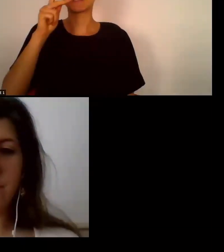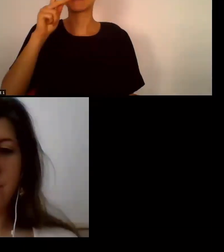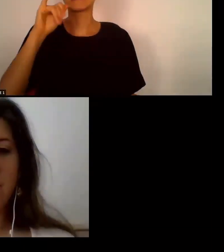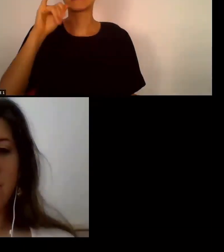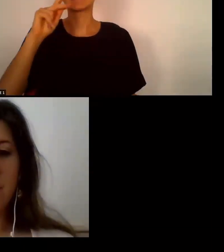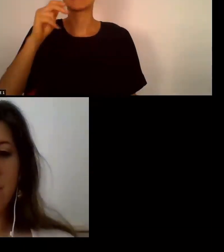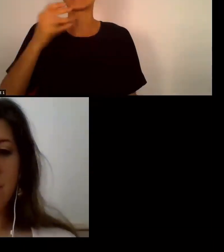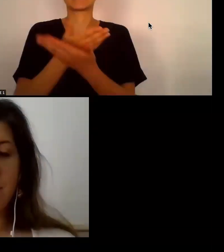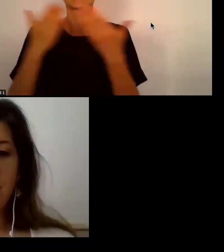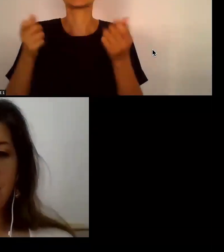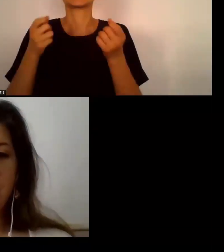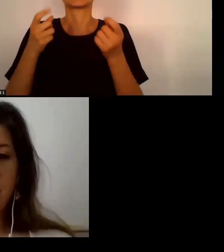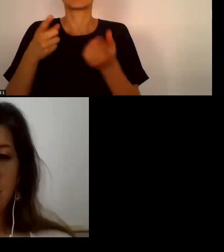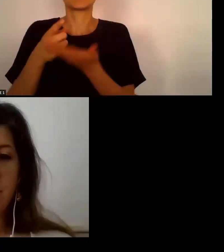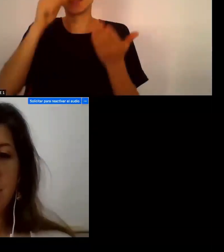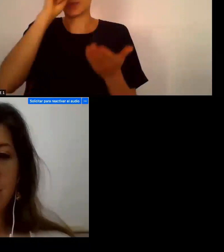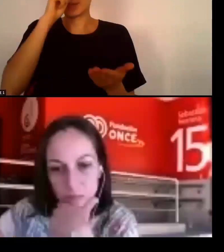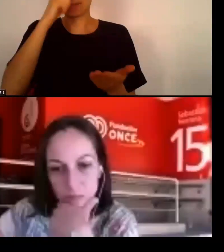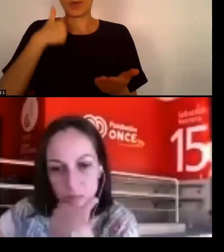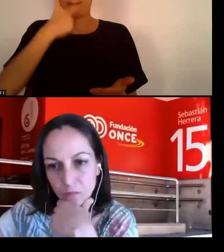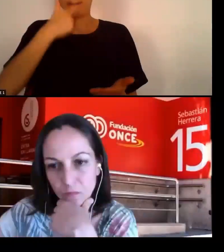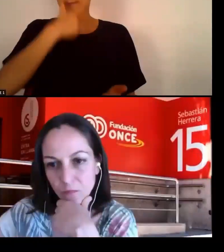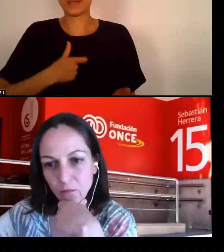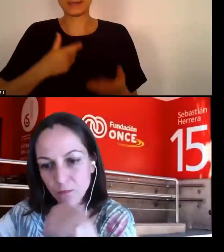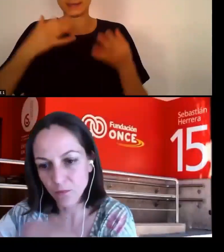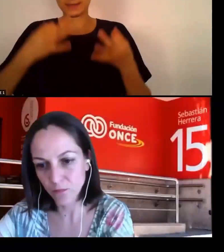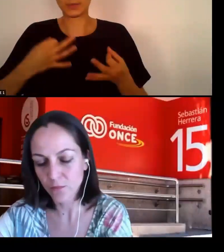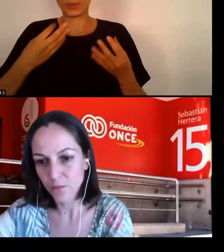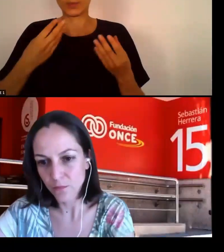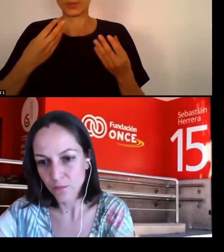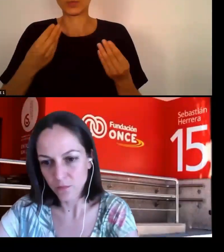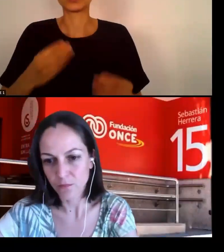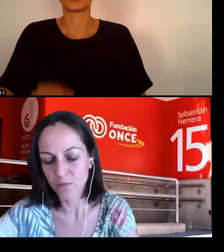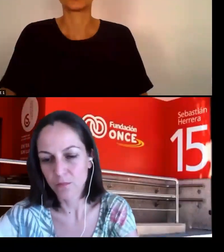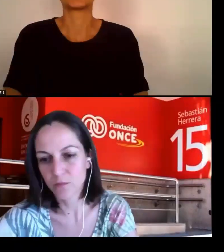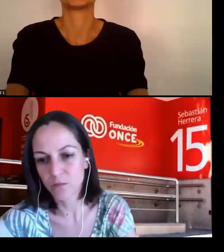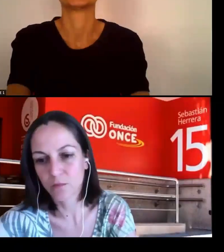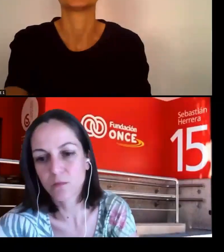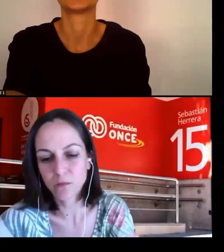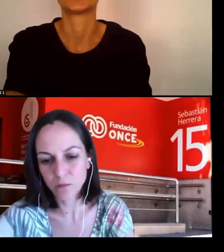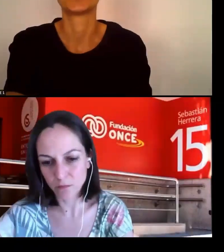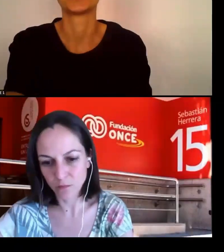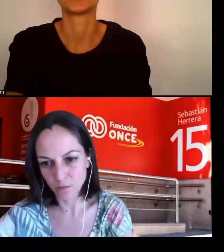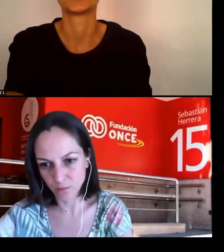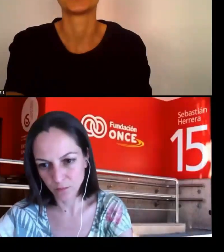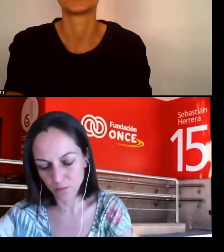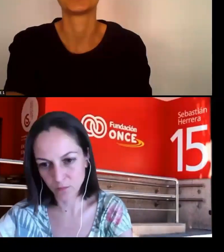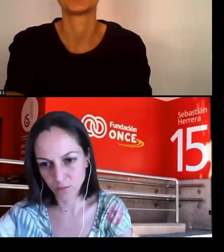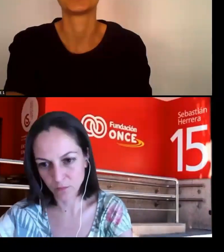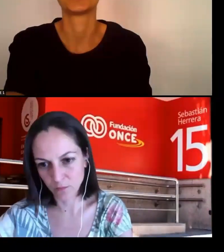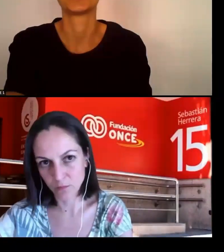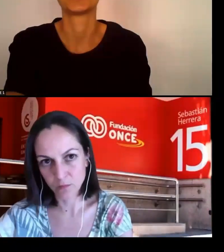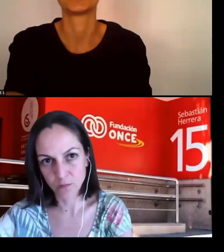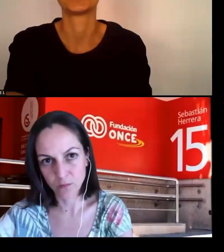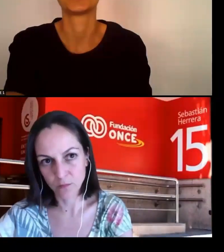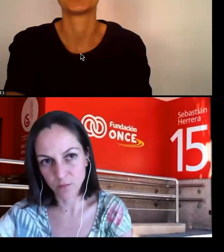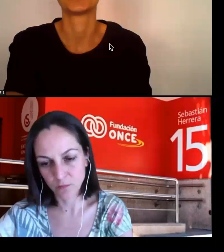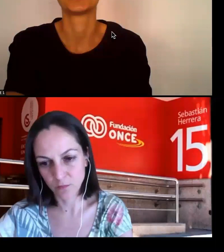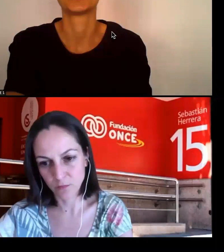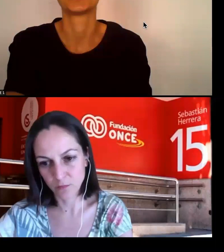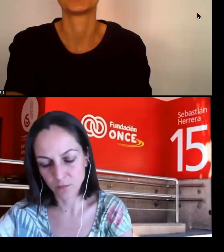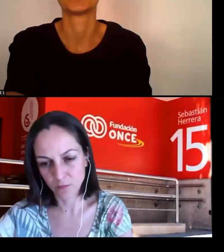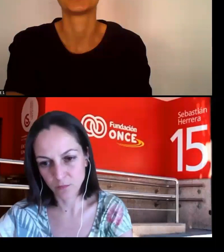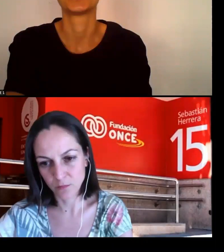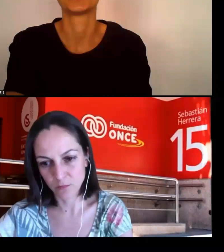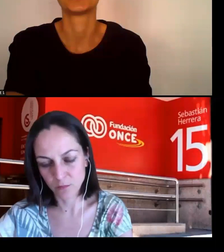de que al resto también. Bueno, pues ahora llega vuestro turno, el turno de preguntas y respuestas. Entonces la dinámica va a ser que